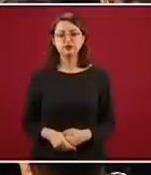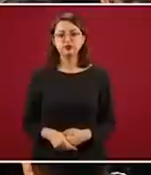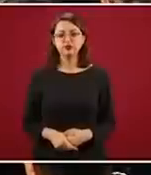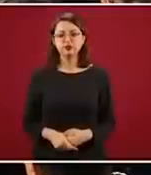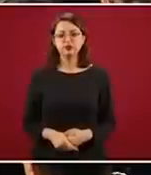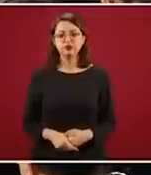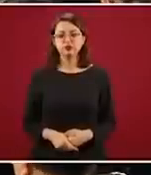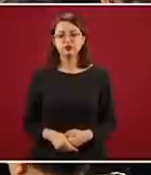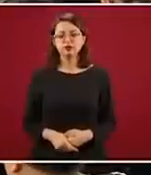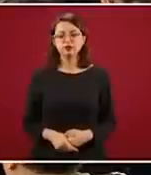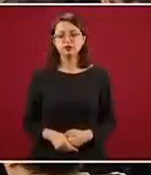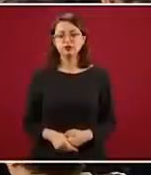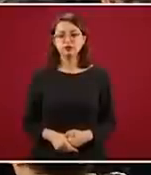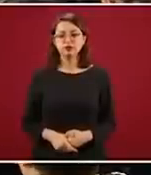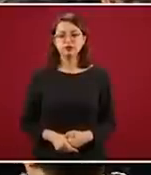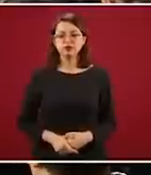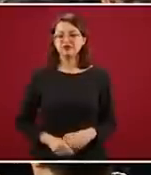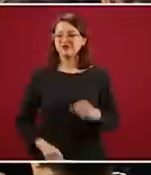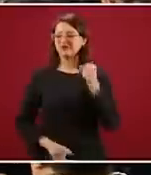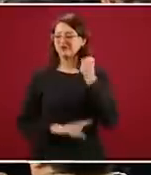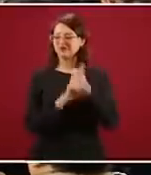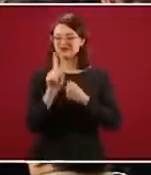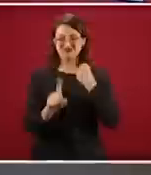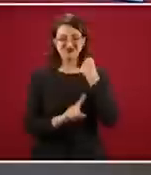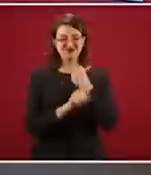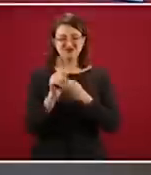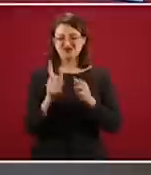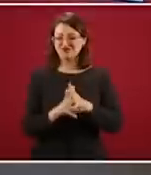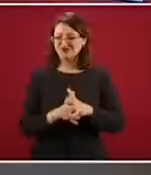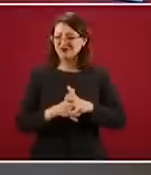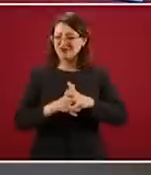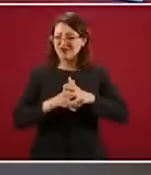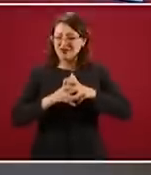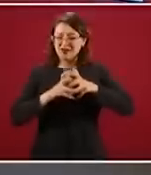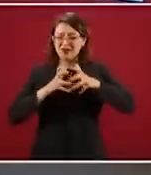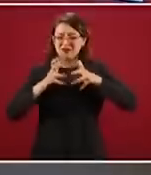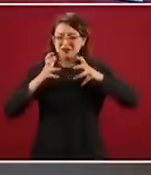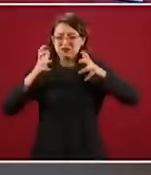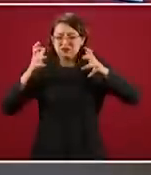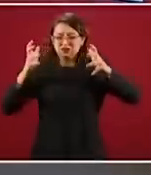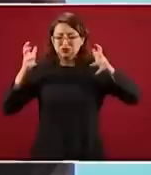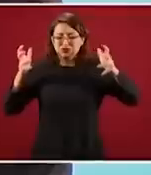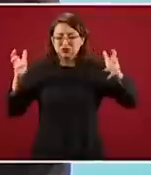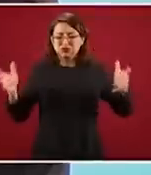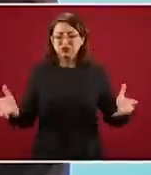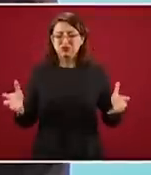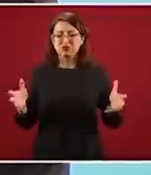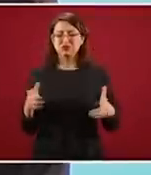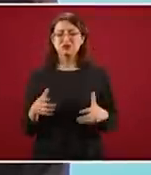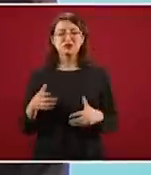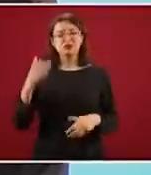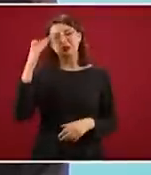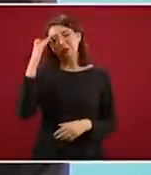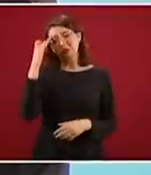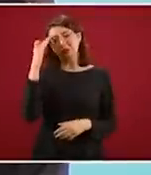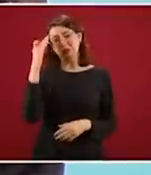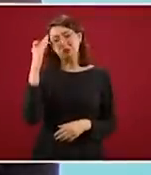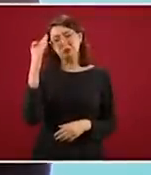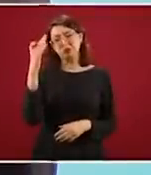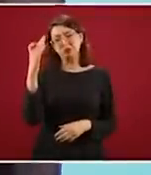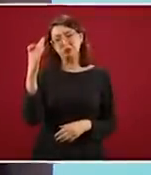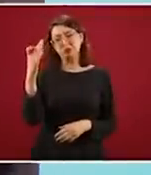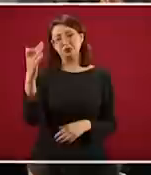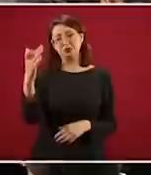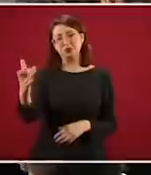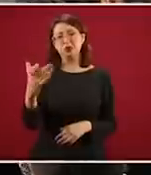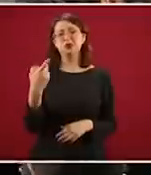Se dejó crecer mucho el problema, lleva mucho tiempo, pero